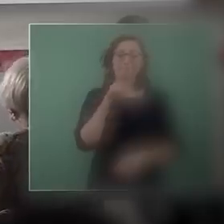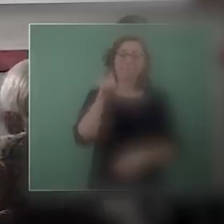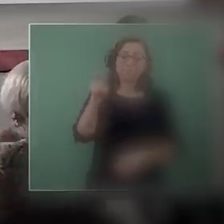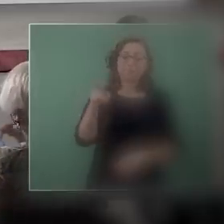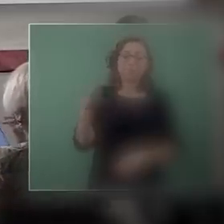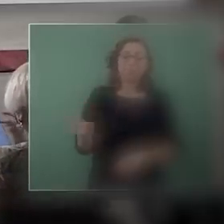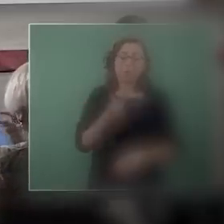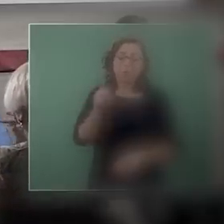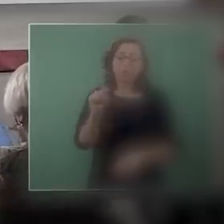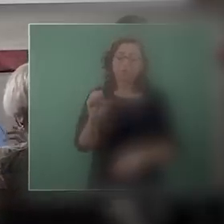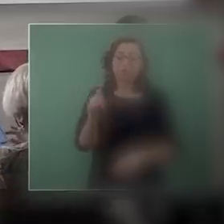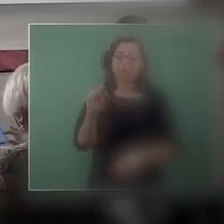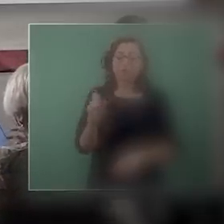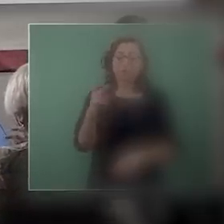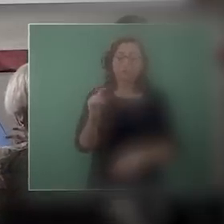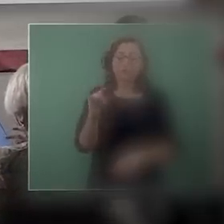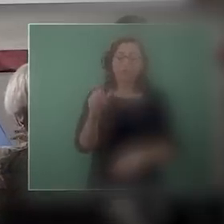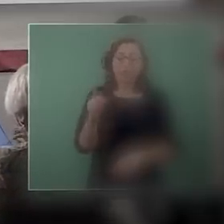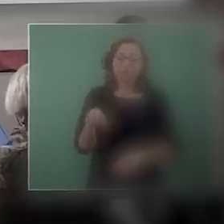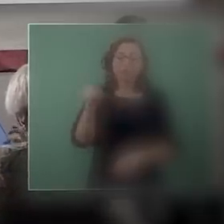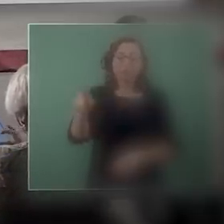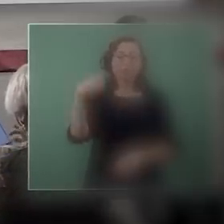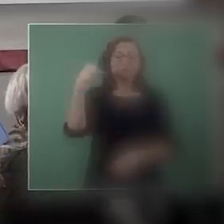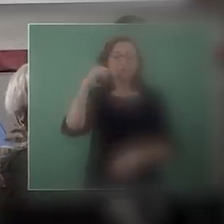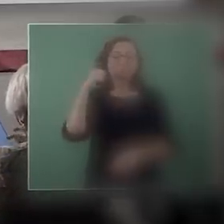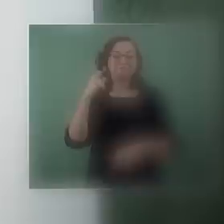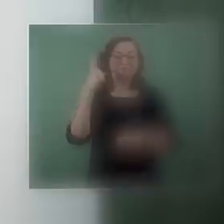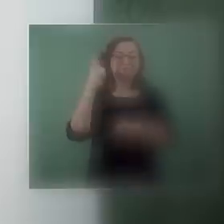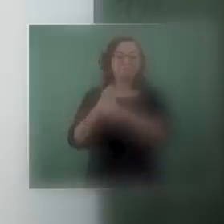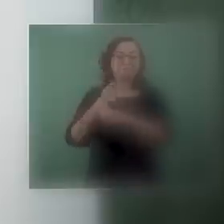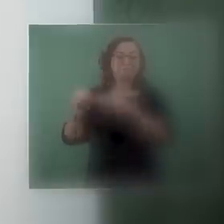Macuspana, Tabasco, ya está en primer lugar.